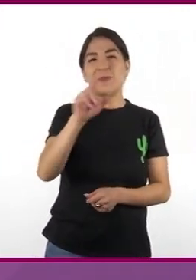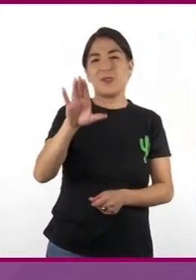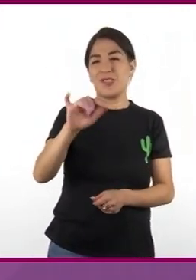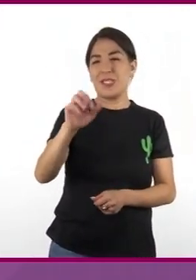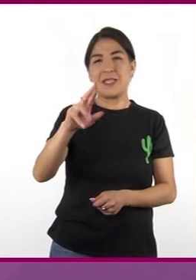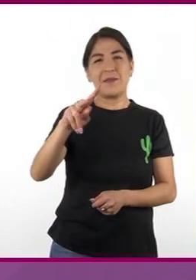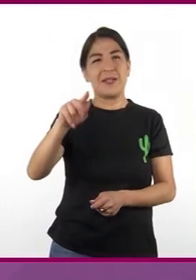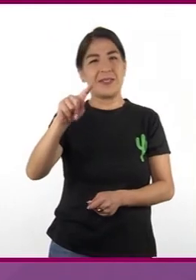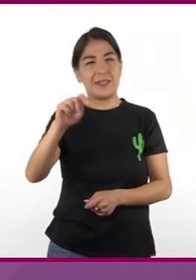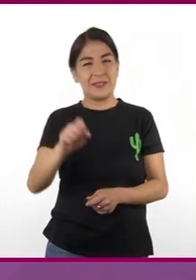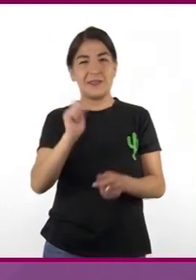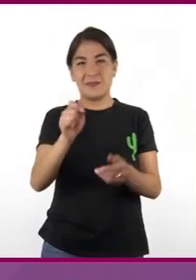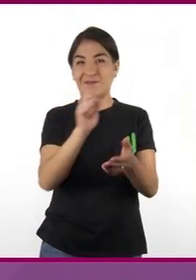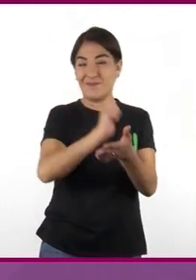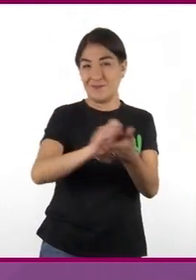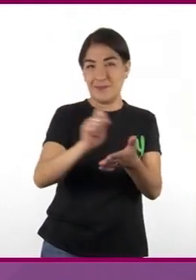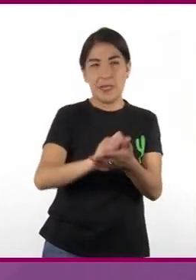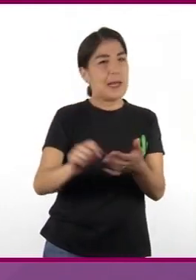requisitos.